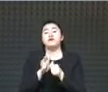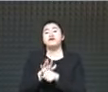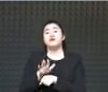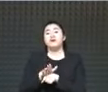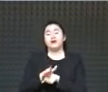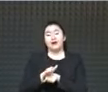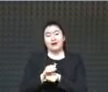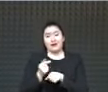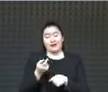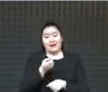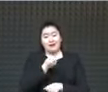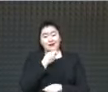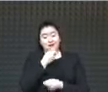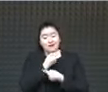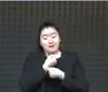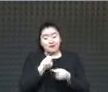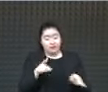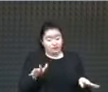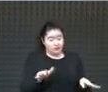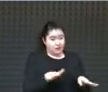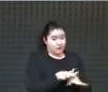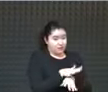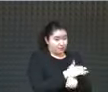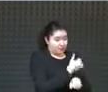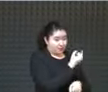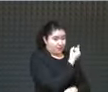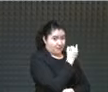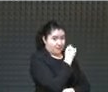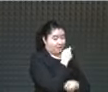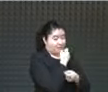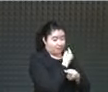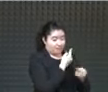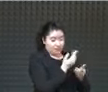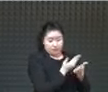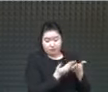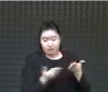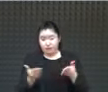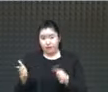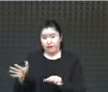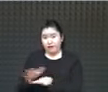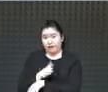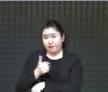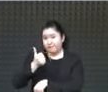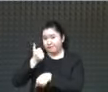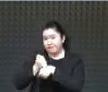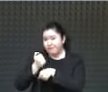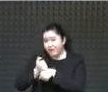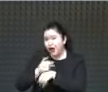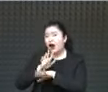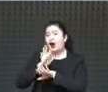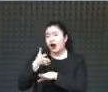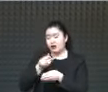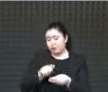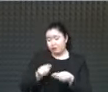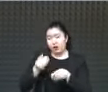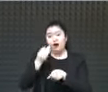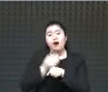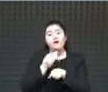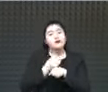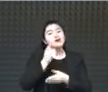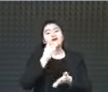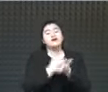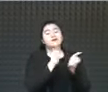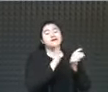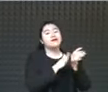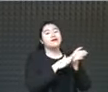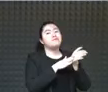una inscripción los niños que van de preescolar a primaria, porque en este momento tienen un volante de asignación, tanto los de